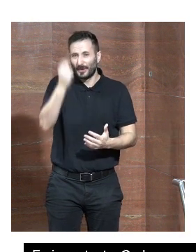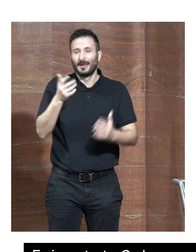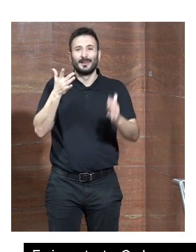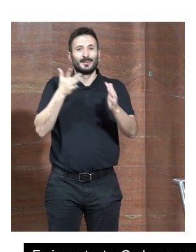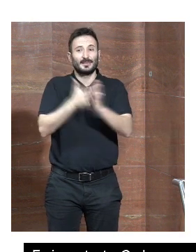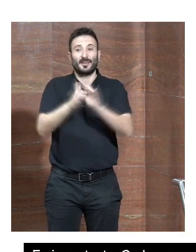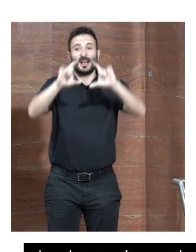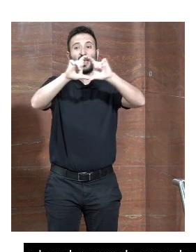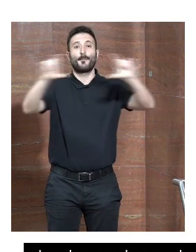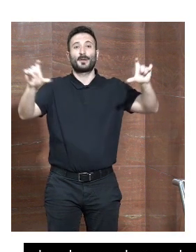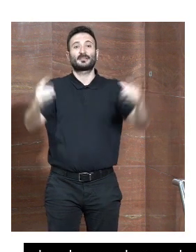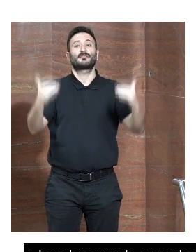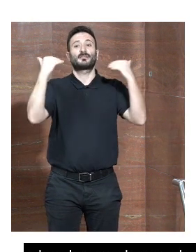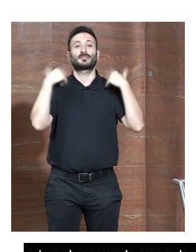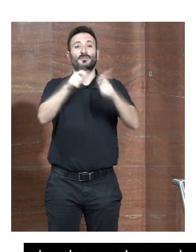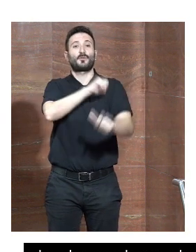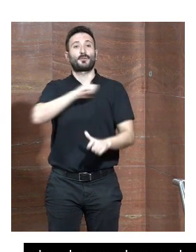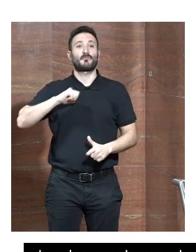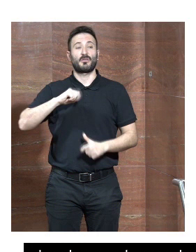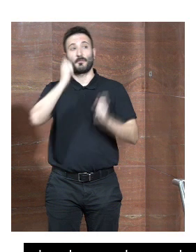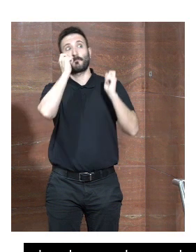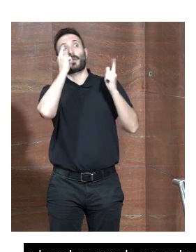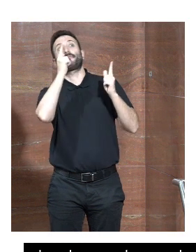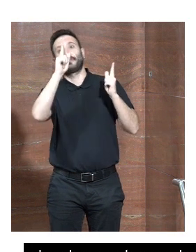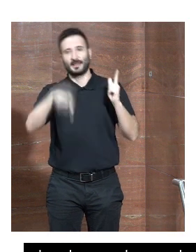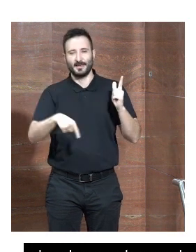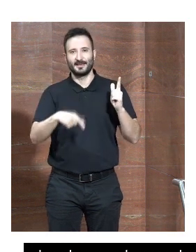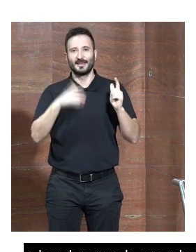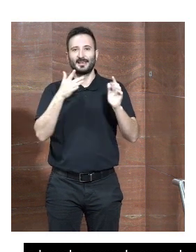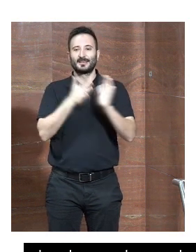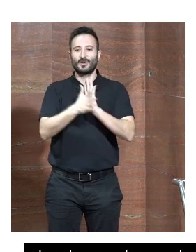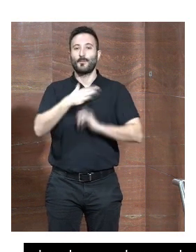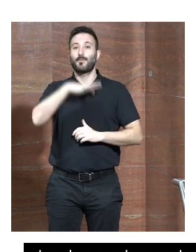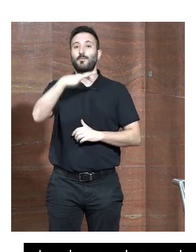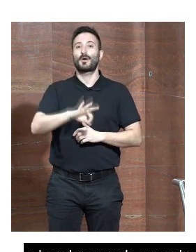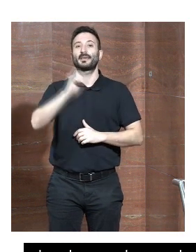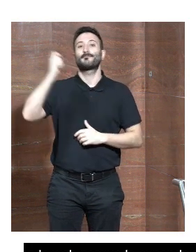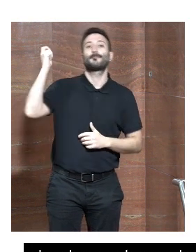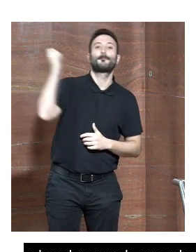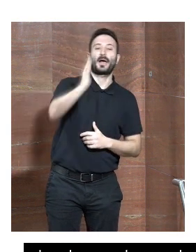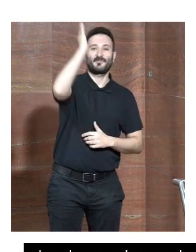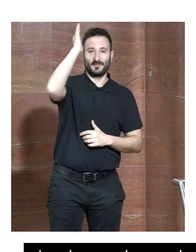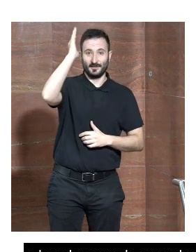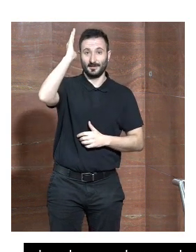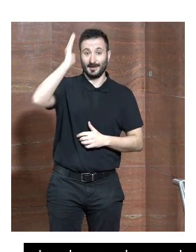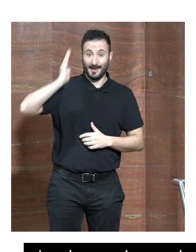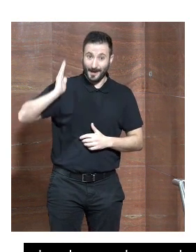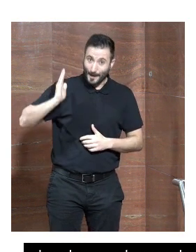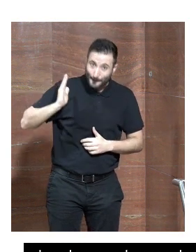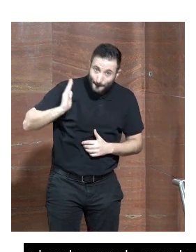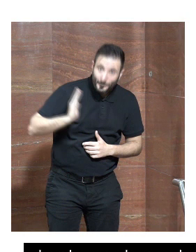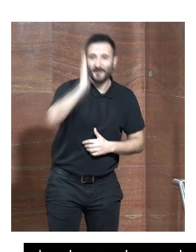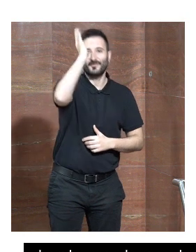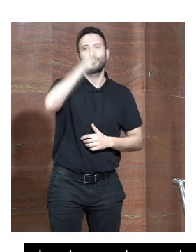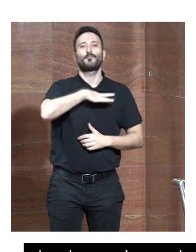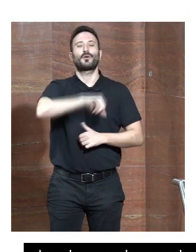que las empresas y el sector privado todavía no se ha dado cuenta es que lo que sí le puede caer es una sanción, y que a lo mejor